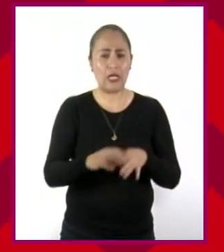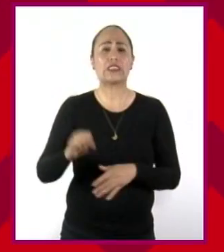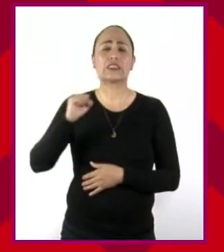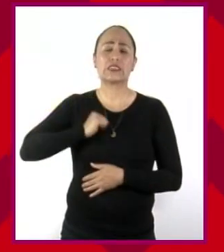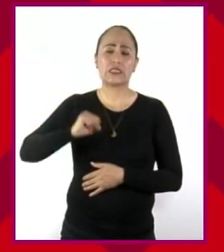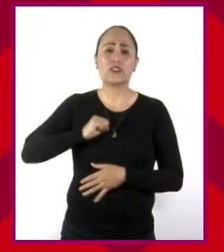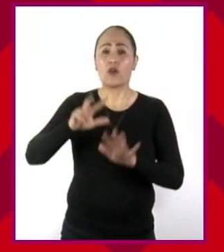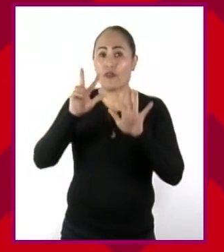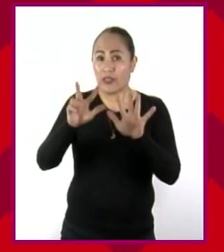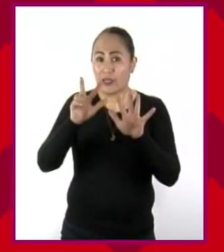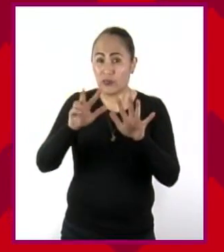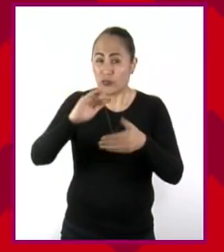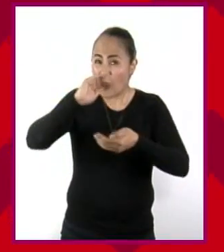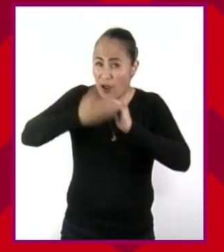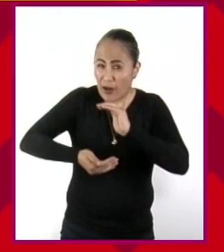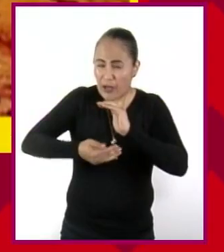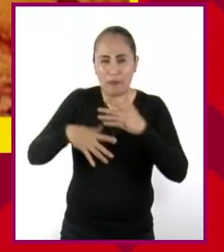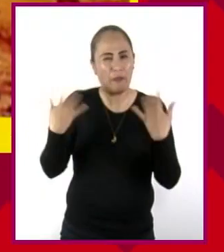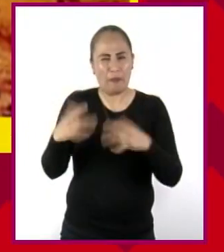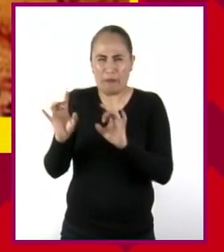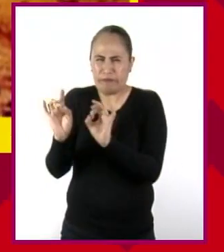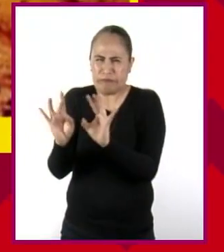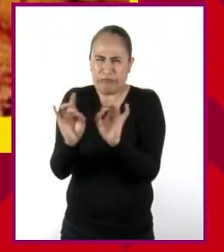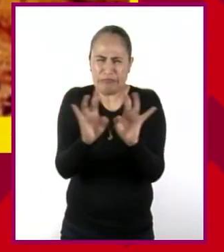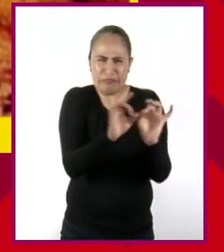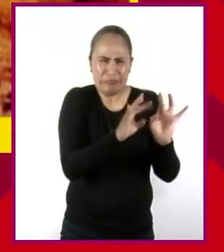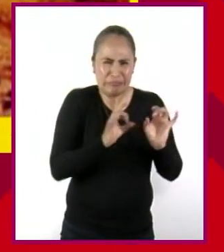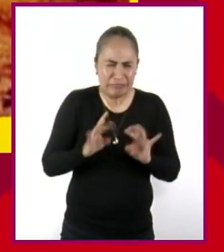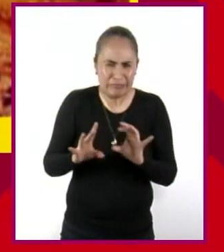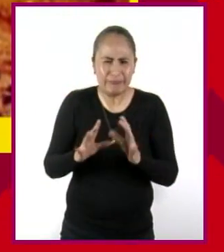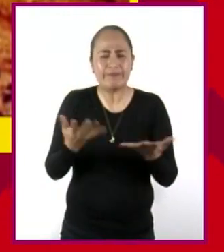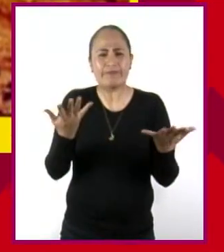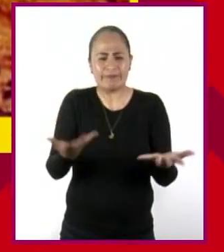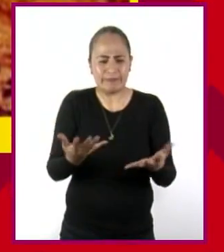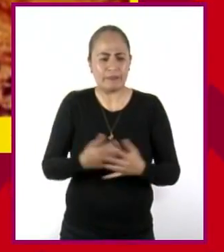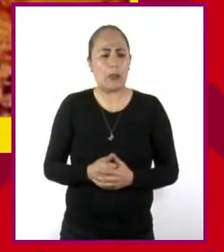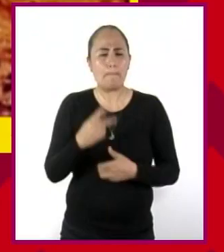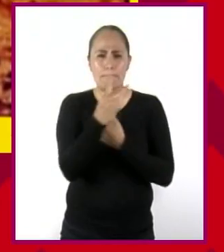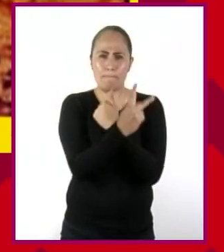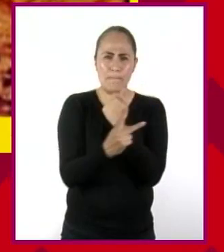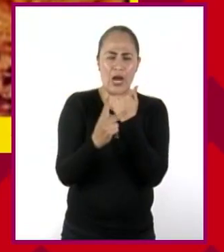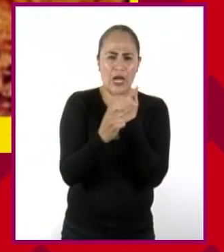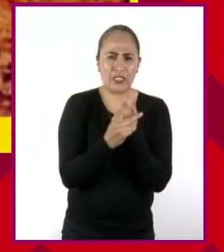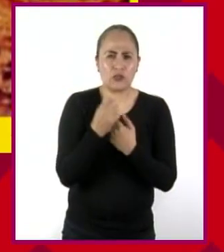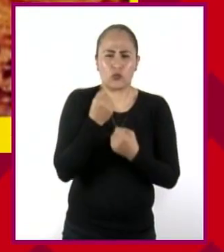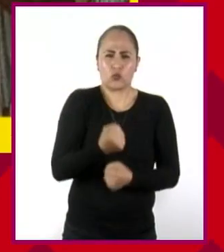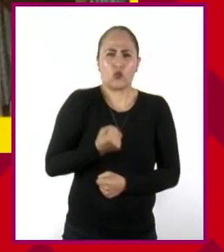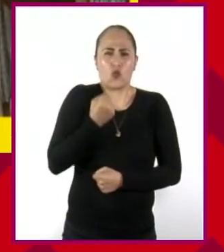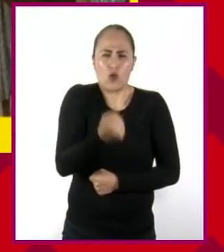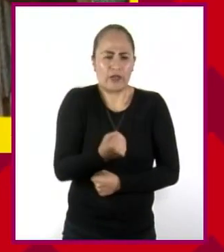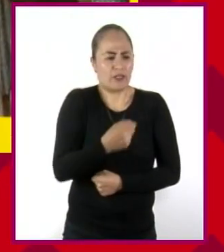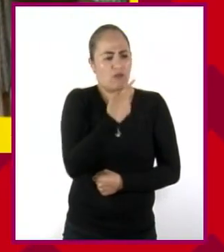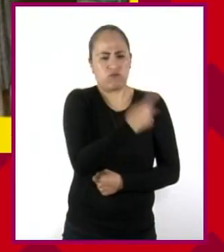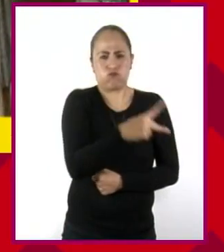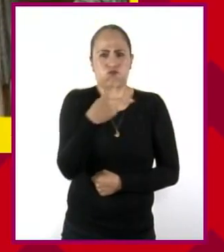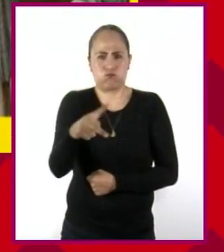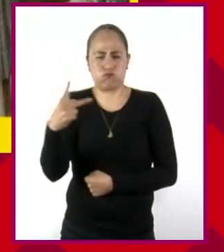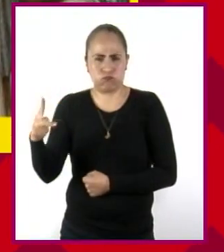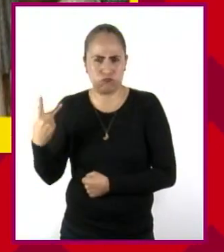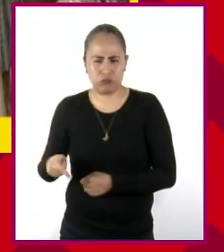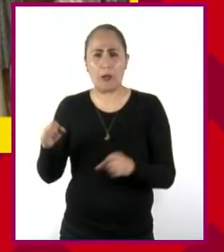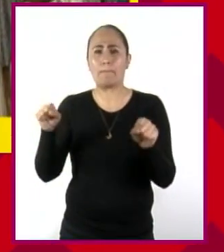es un momento muy complejo. Es la época en que se forjan los nacionalismos individualistas y las culturas